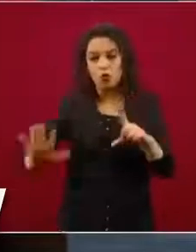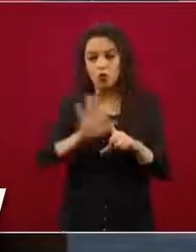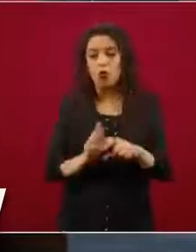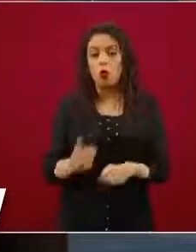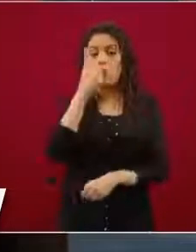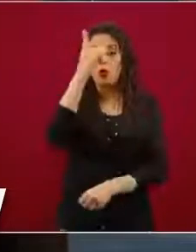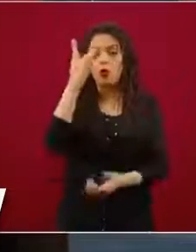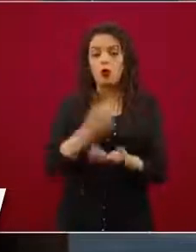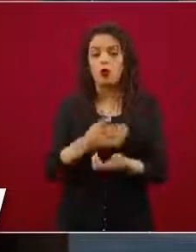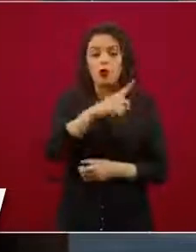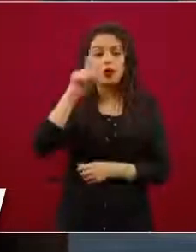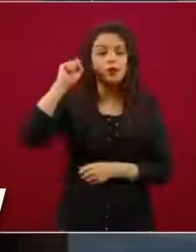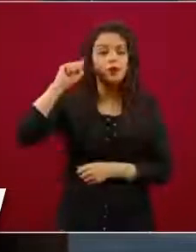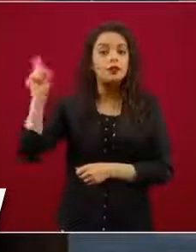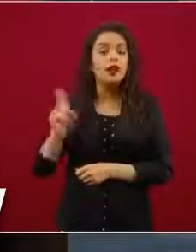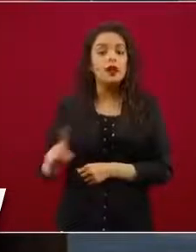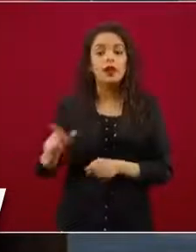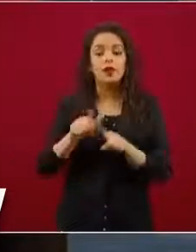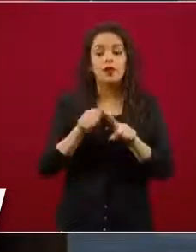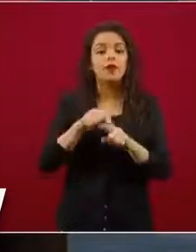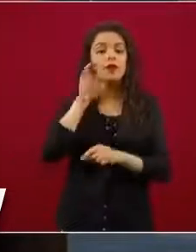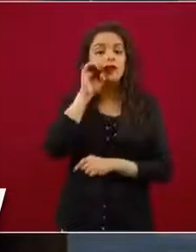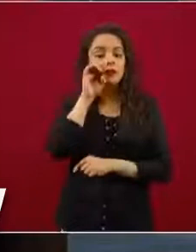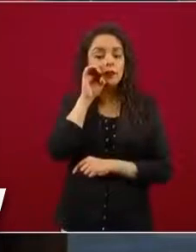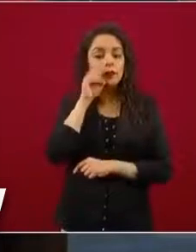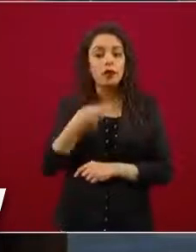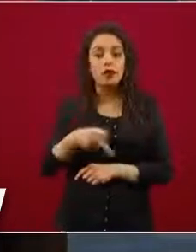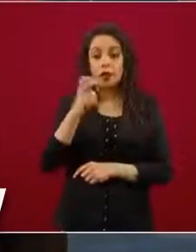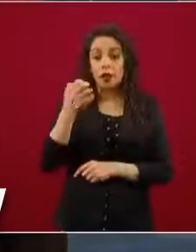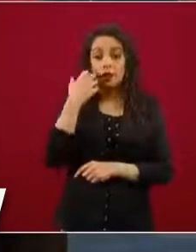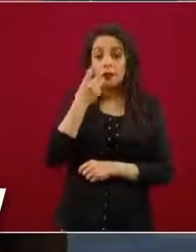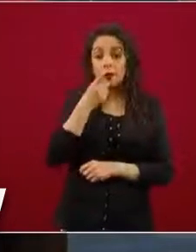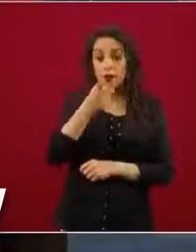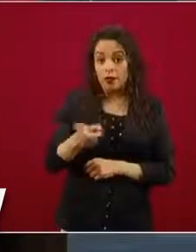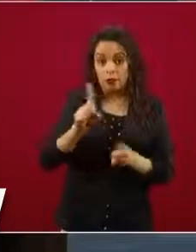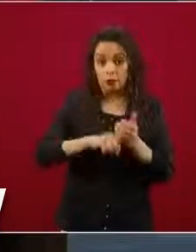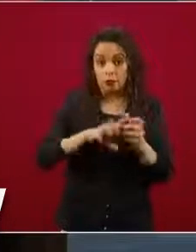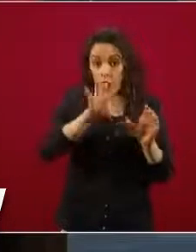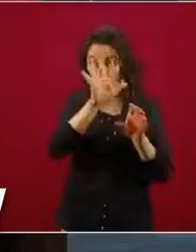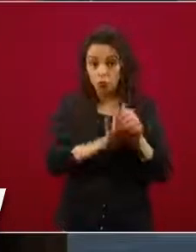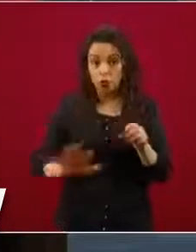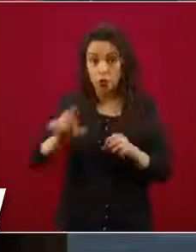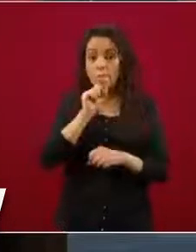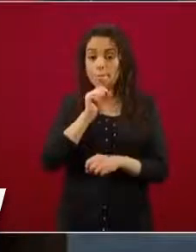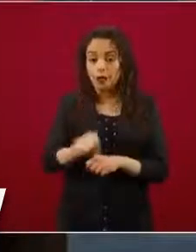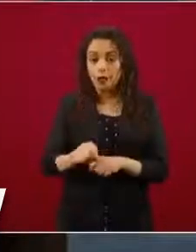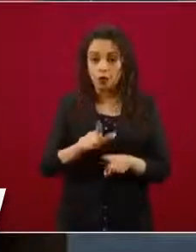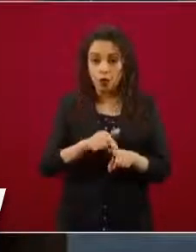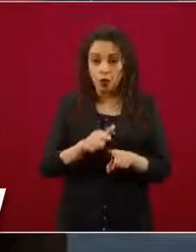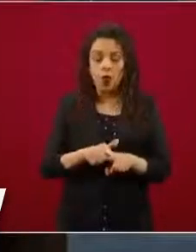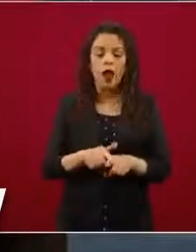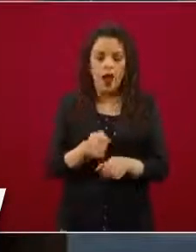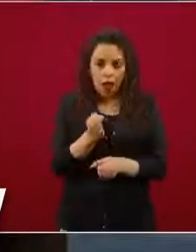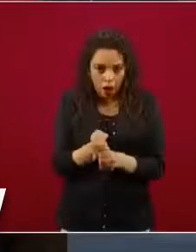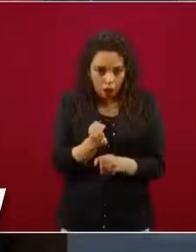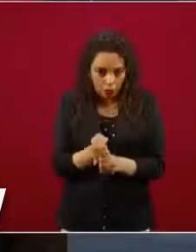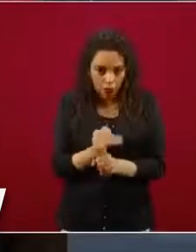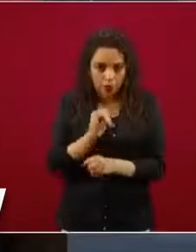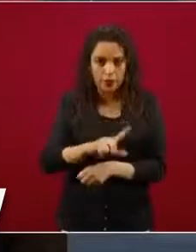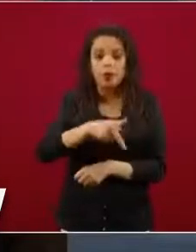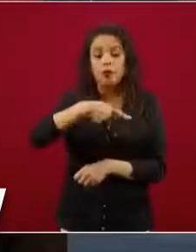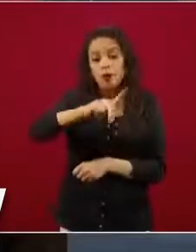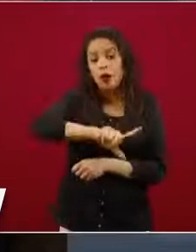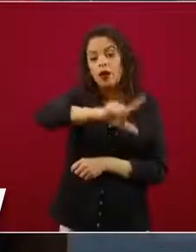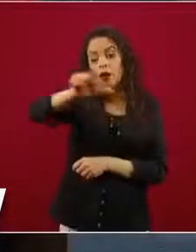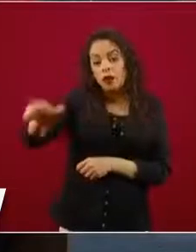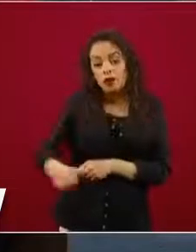que semáforo único, quiere decir que todo el país está en el mismo color. Ahorita está en el mismo color. Después empezaremos a ver